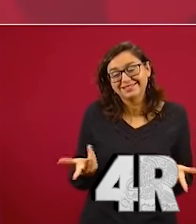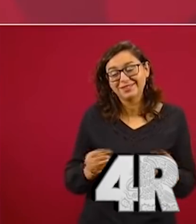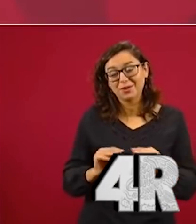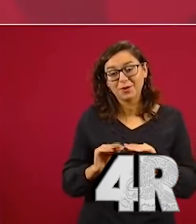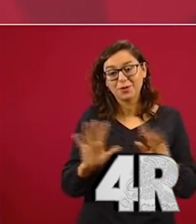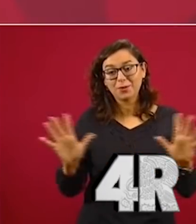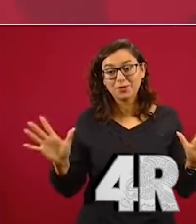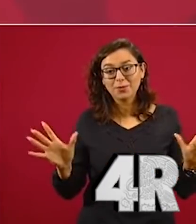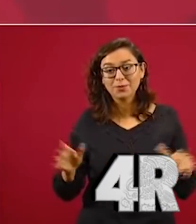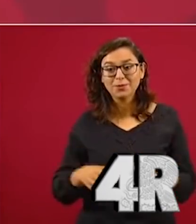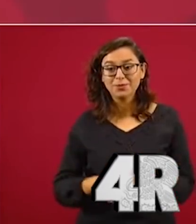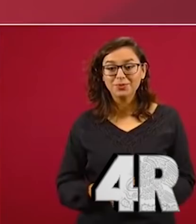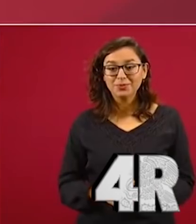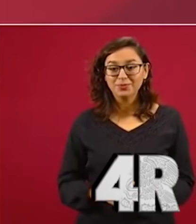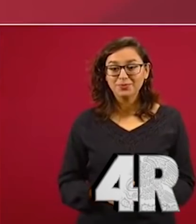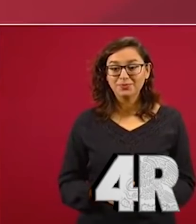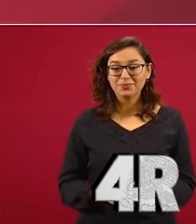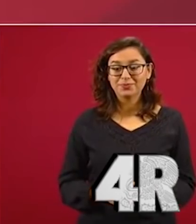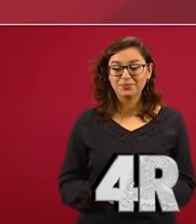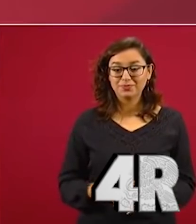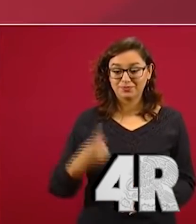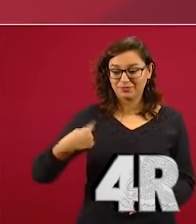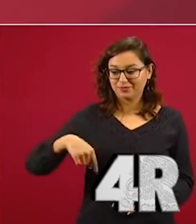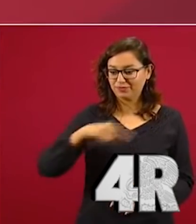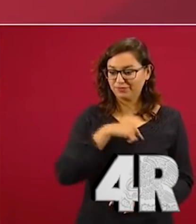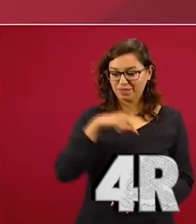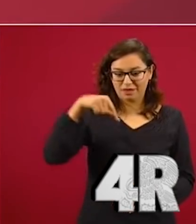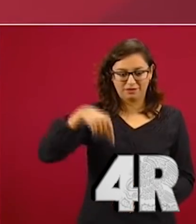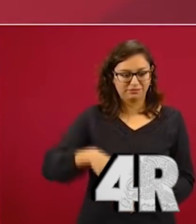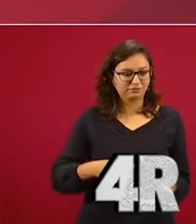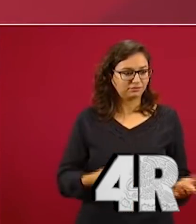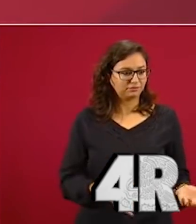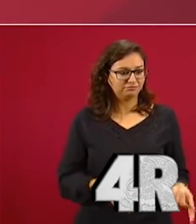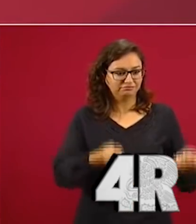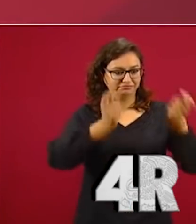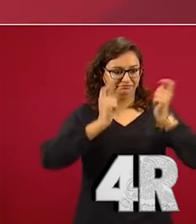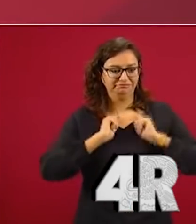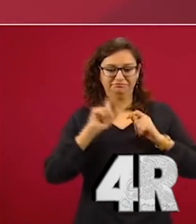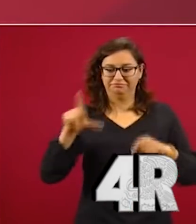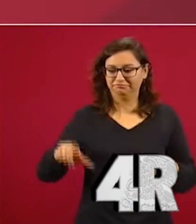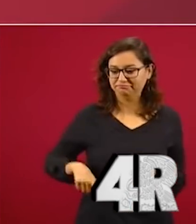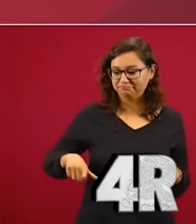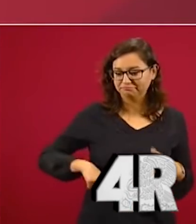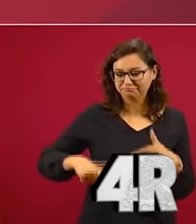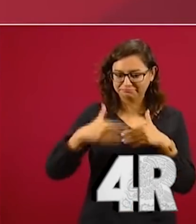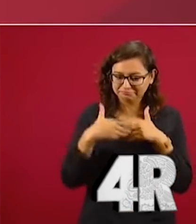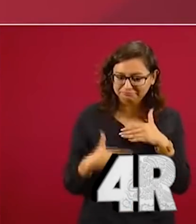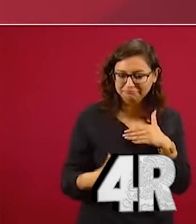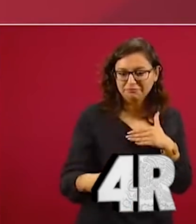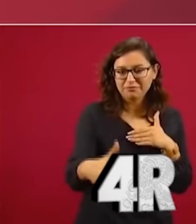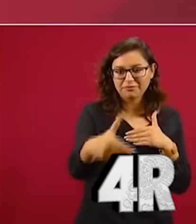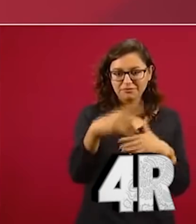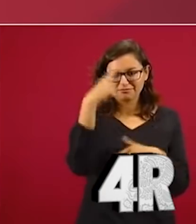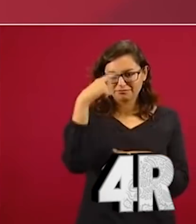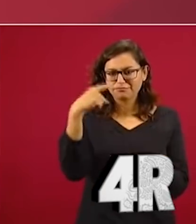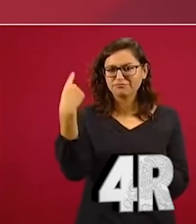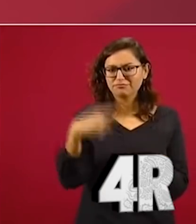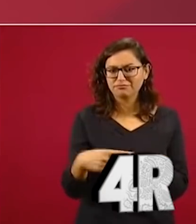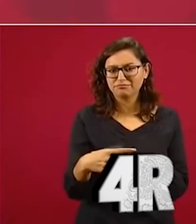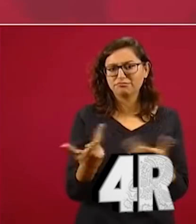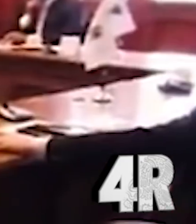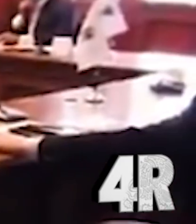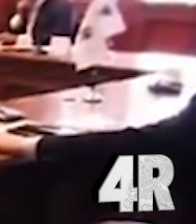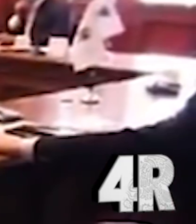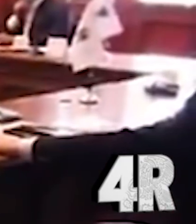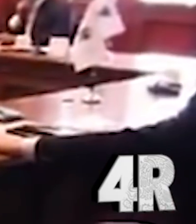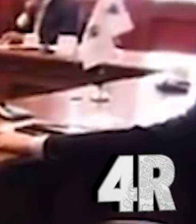de oposición. Estos gobernadores integran la llamada Alianza Federalista, la cual está constituida de